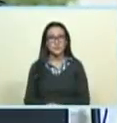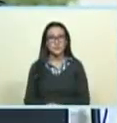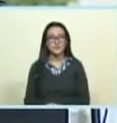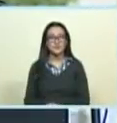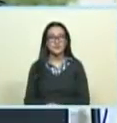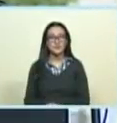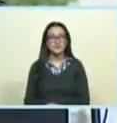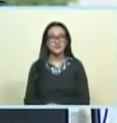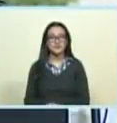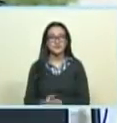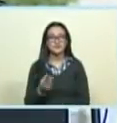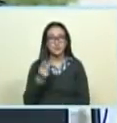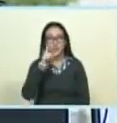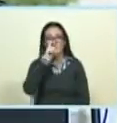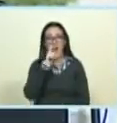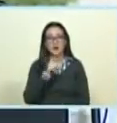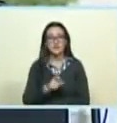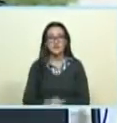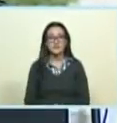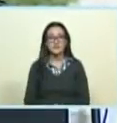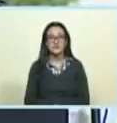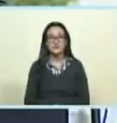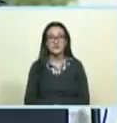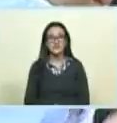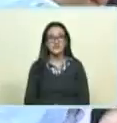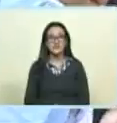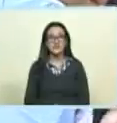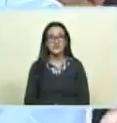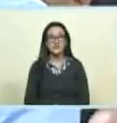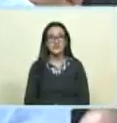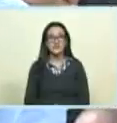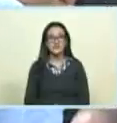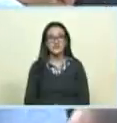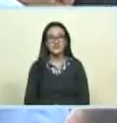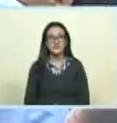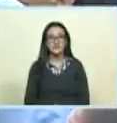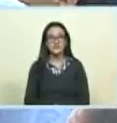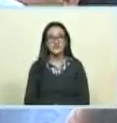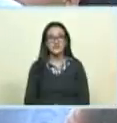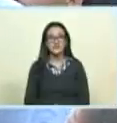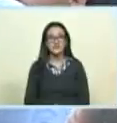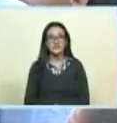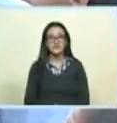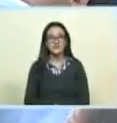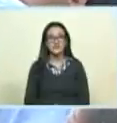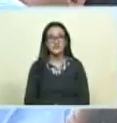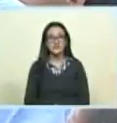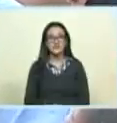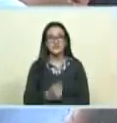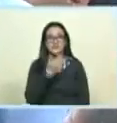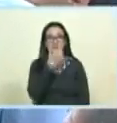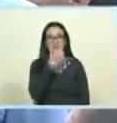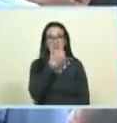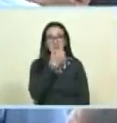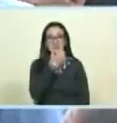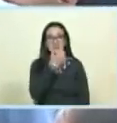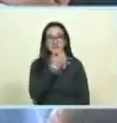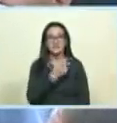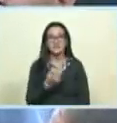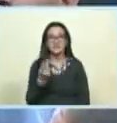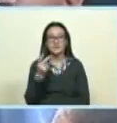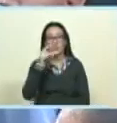creo que está en segundo año. ¡Buenos días, joven! Bueno, ¿En qué año estás tú,